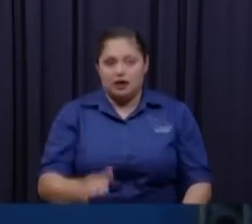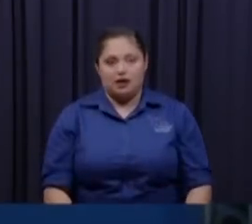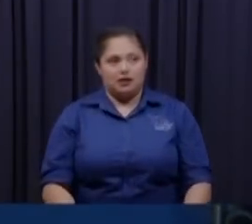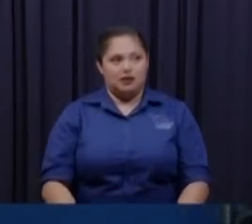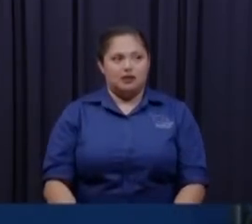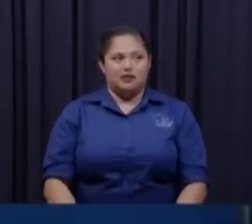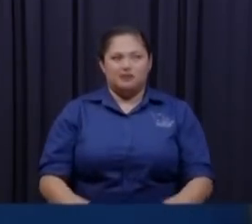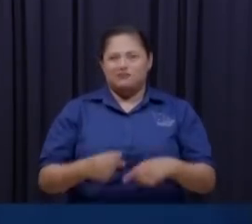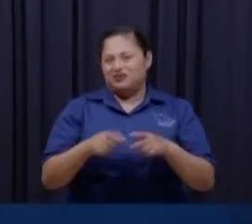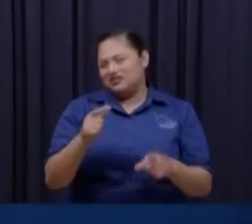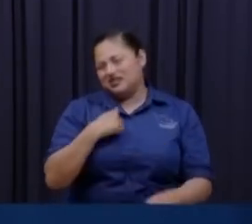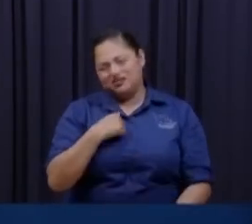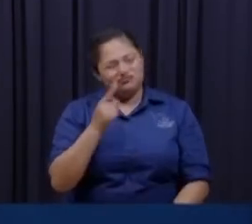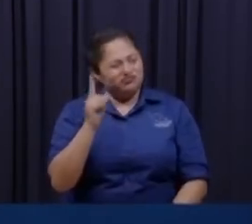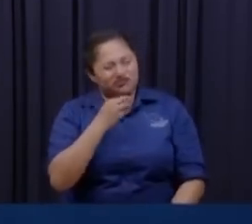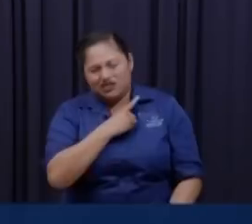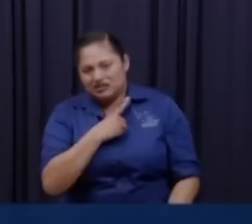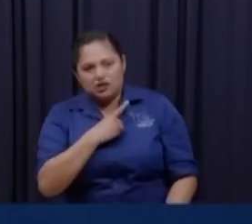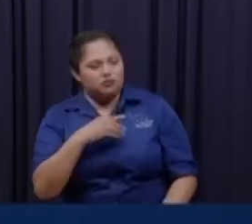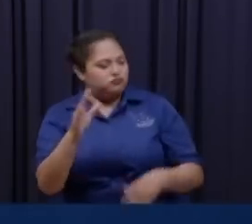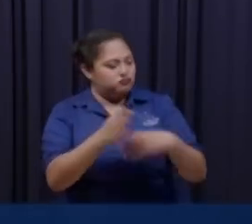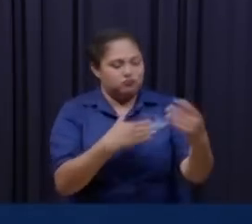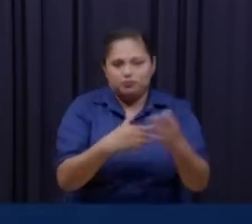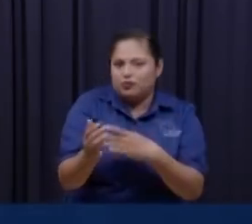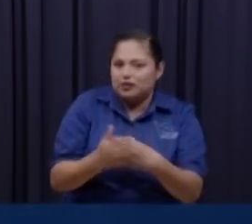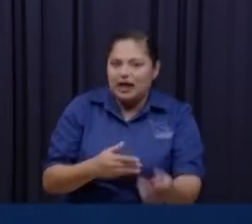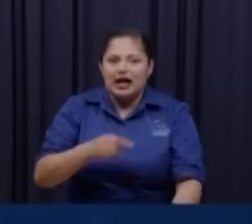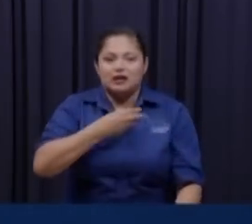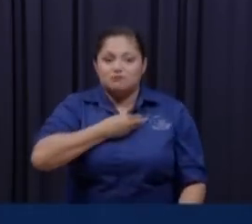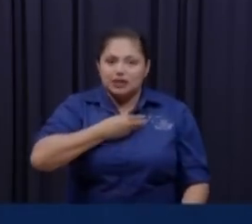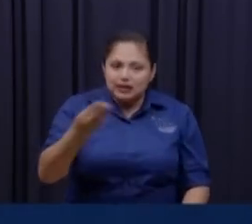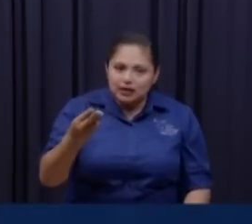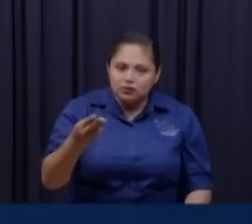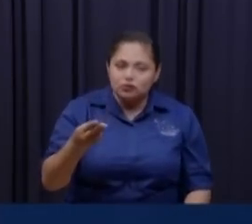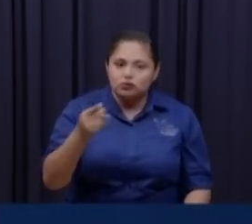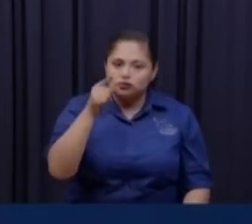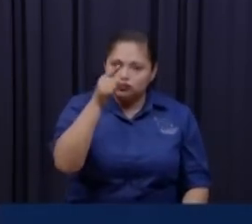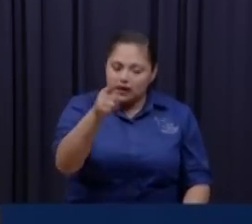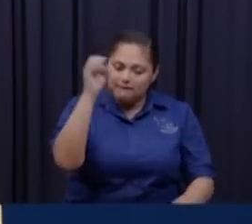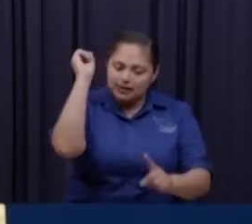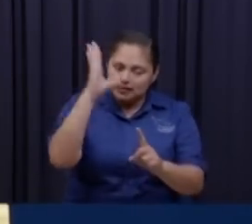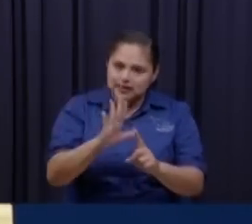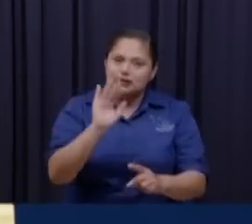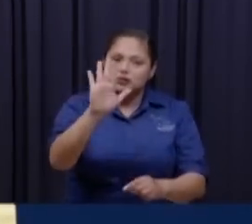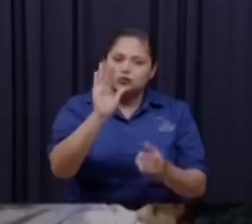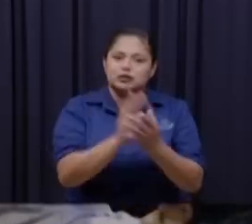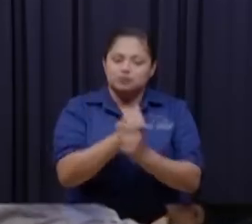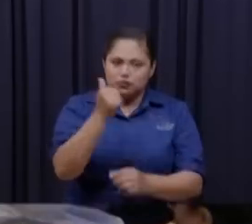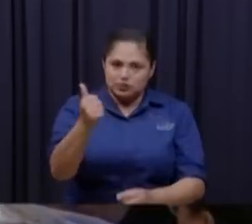Pero es que no dan ganas, hermano. No me importa si le dan ganas, es una orden de parte de Dios.